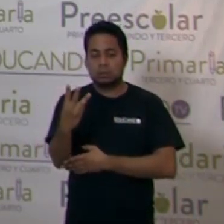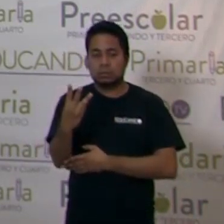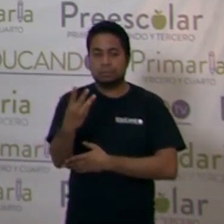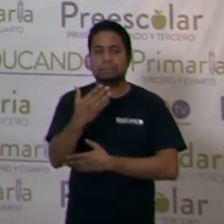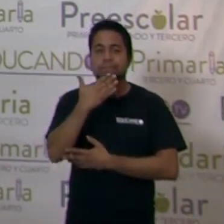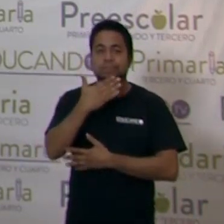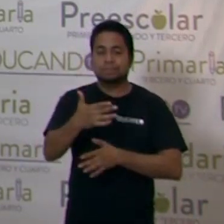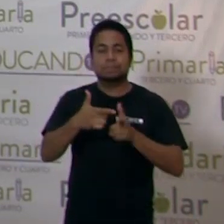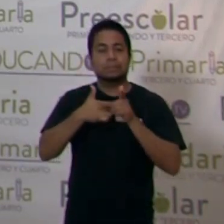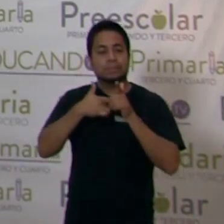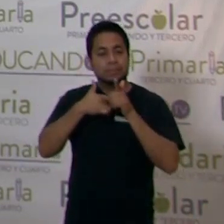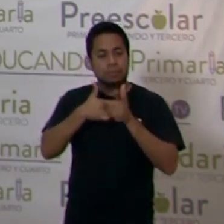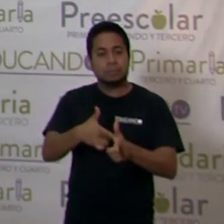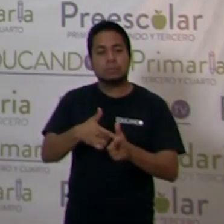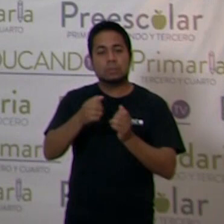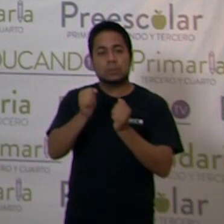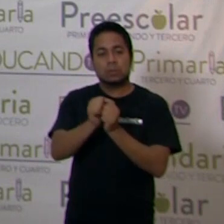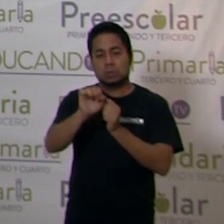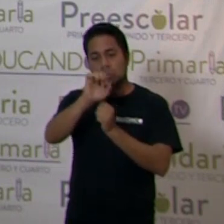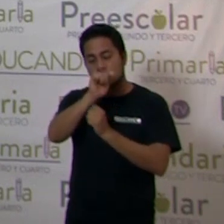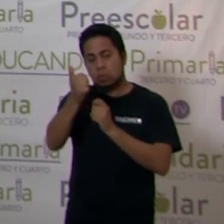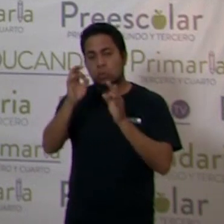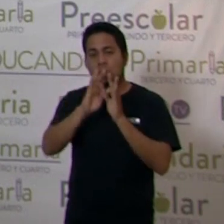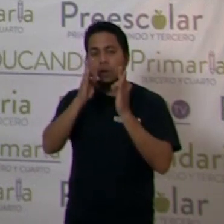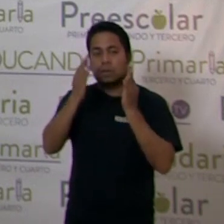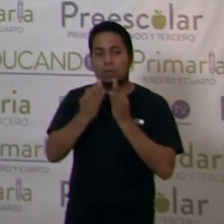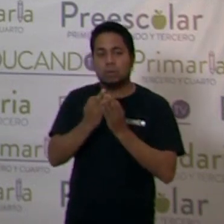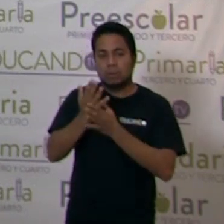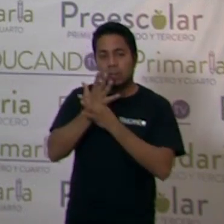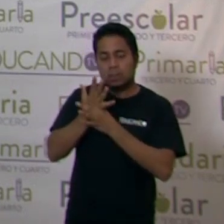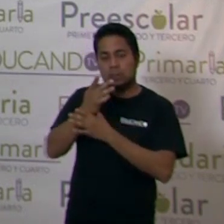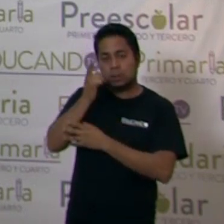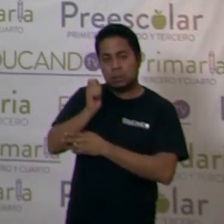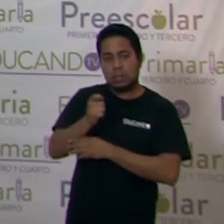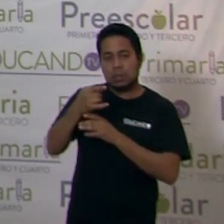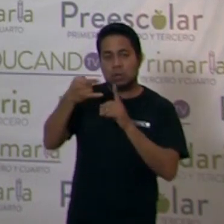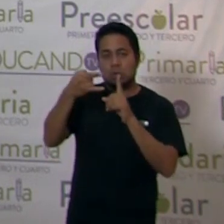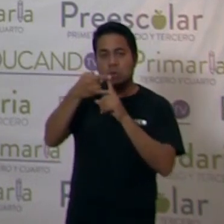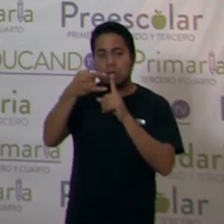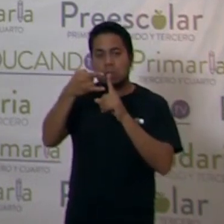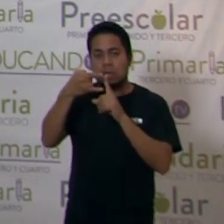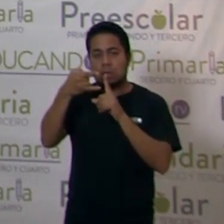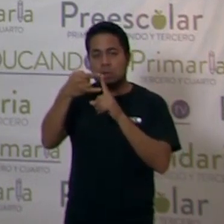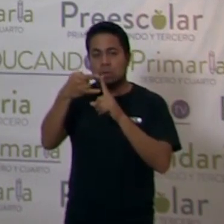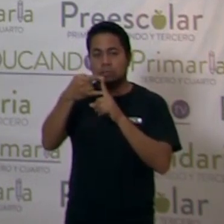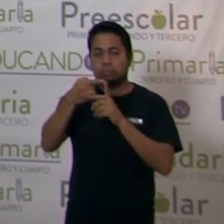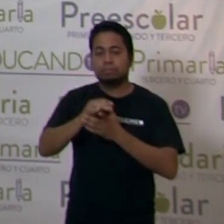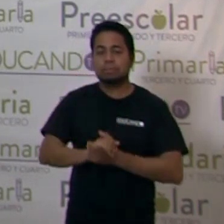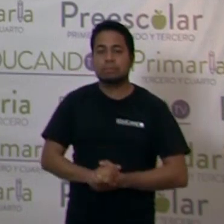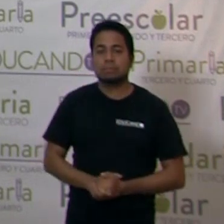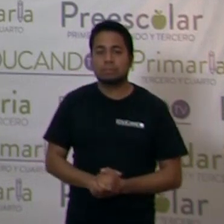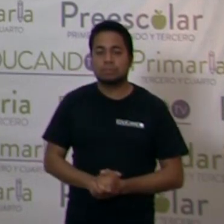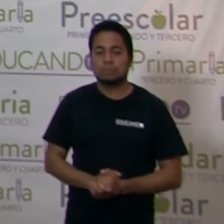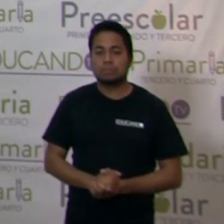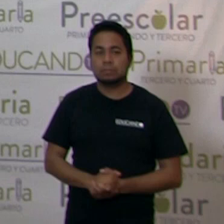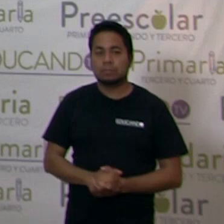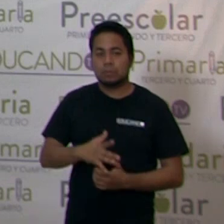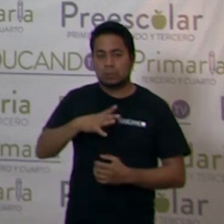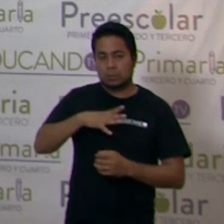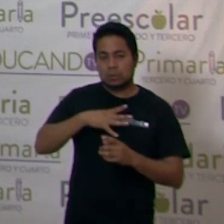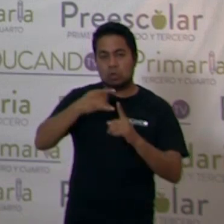continuar con otra figura aquí nos indica que es un cuadrado sí